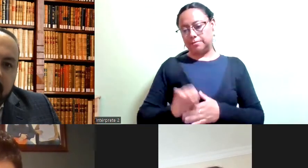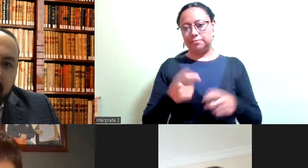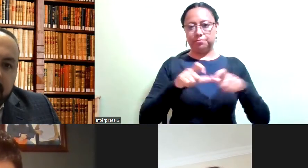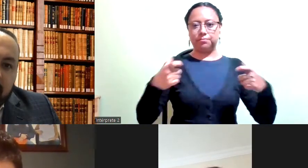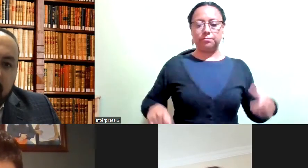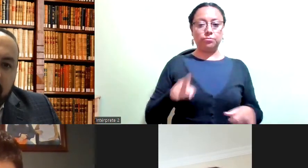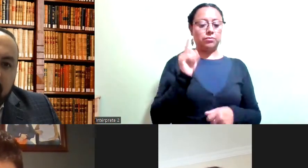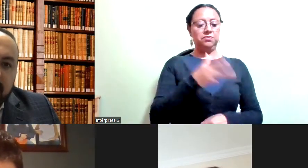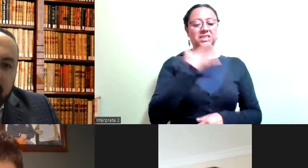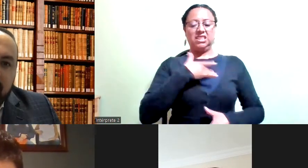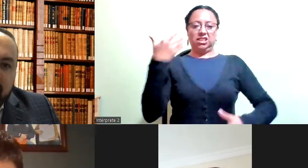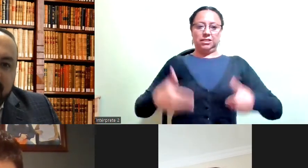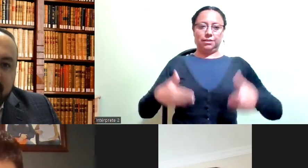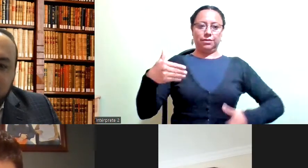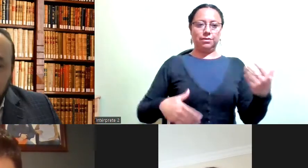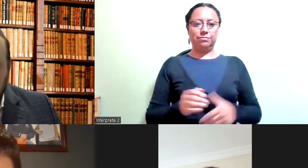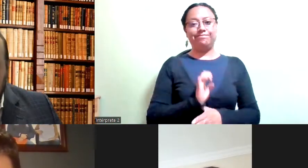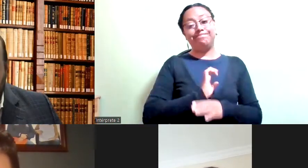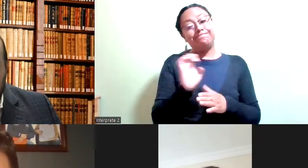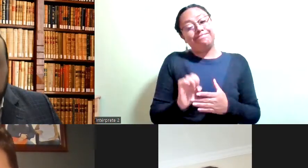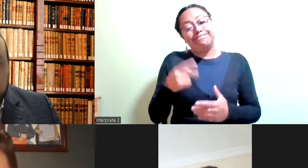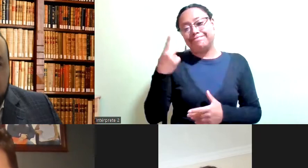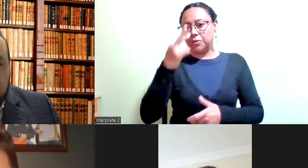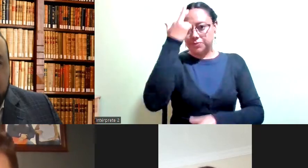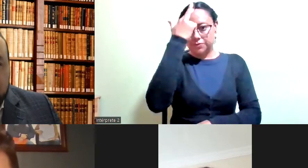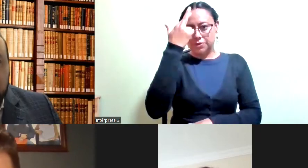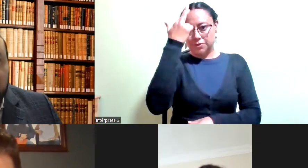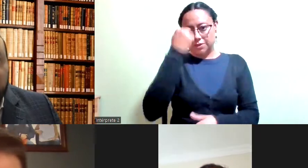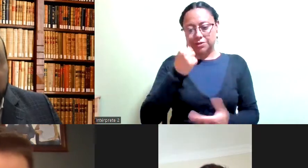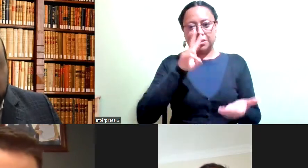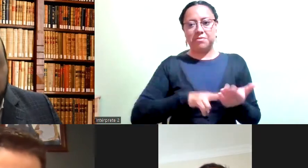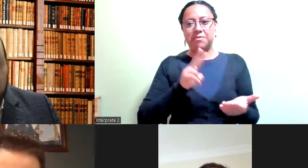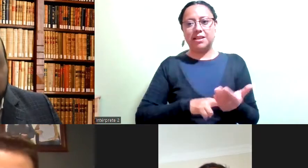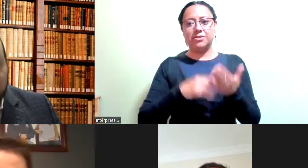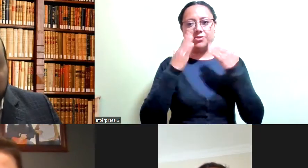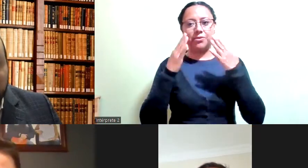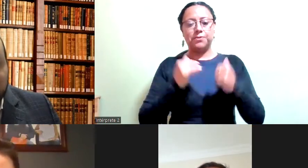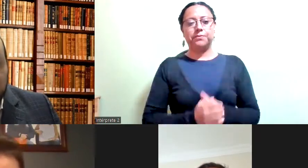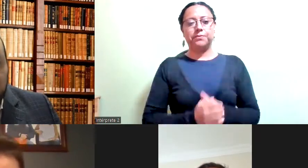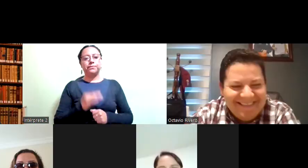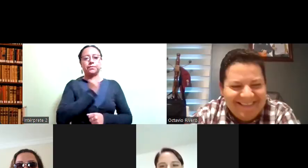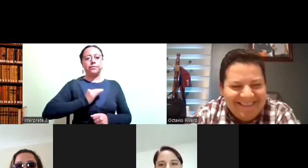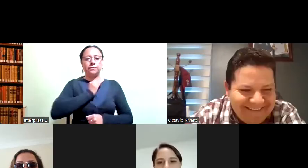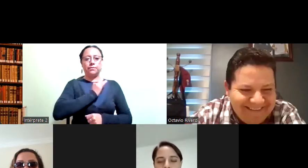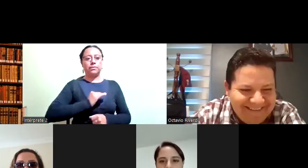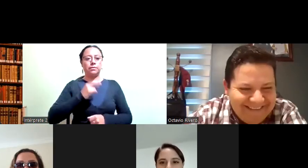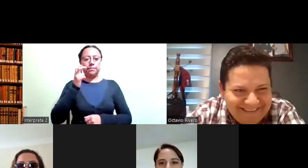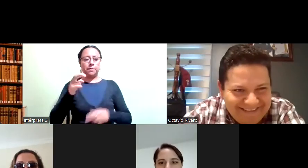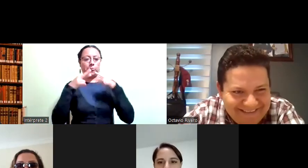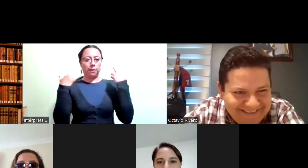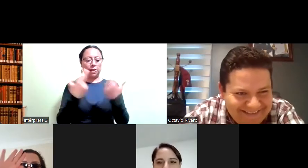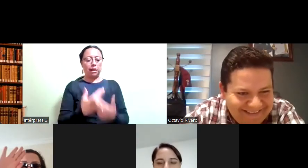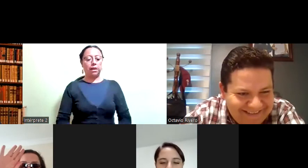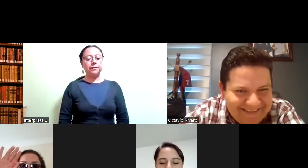quiere decir que entonces lo derroté en los argumentos. Es cuanto, diputada presidenta, le felicito por estas sesiones. y